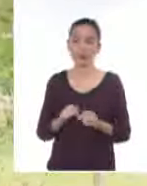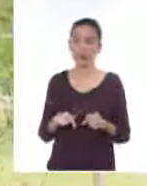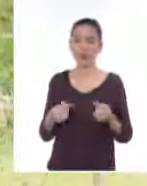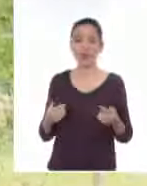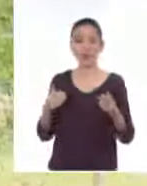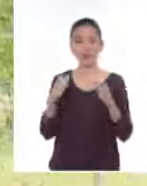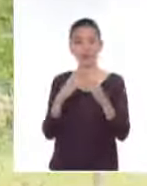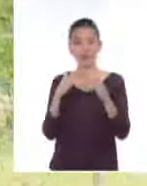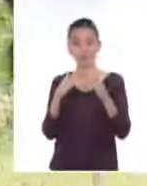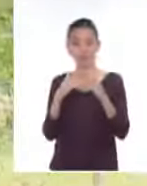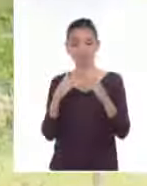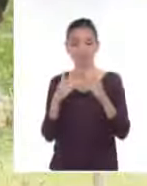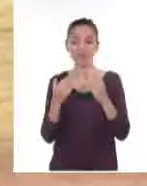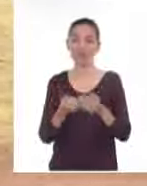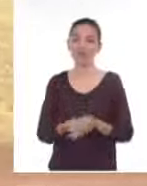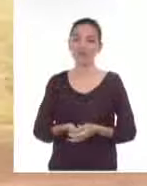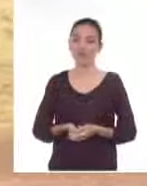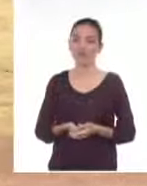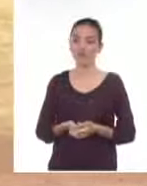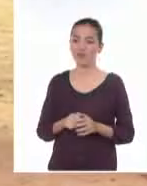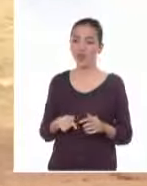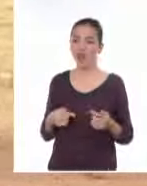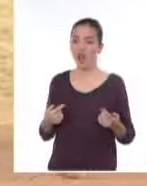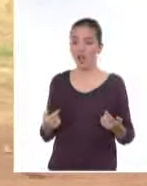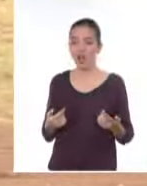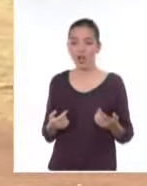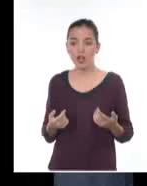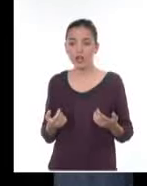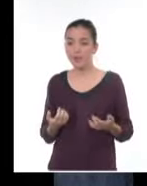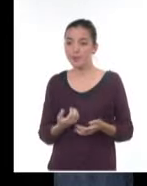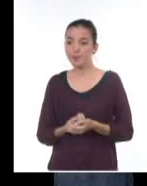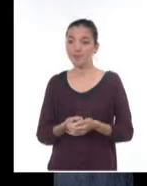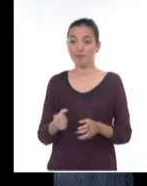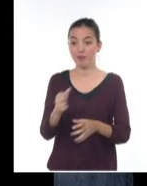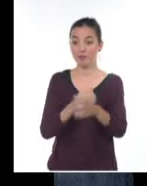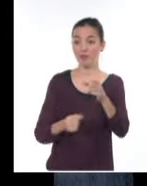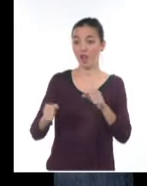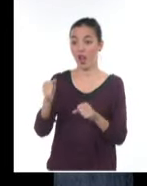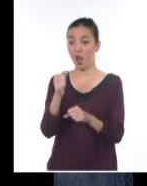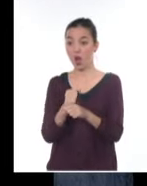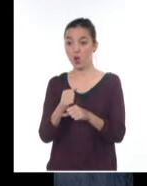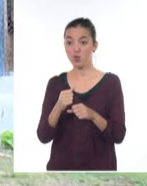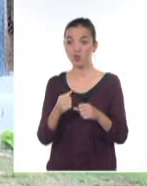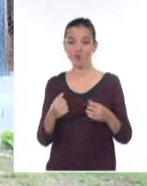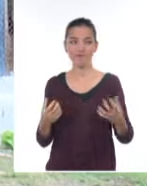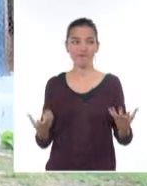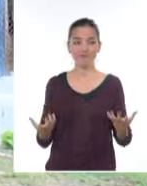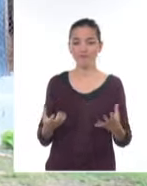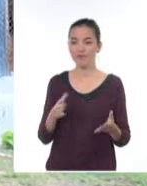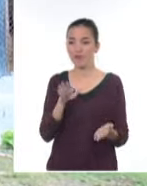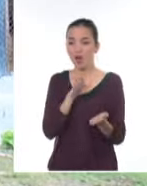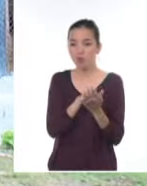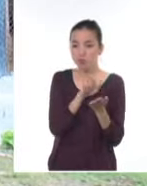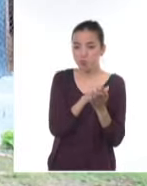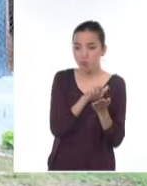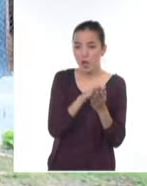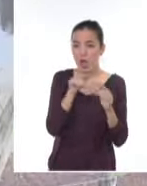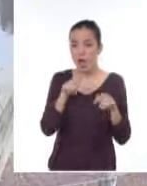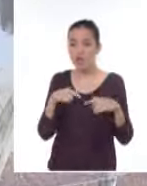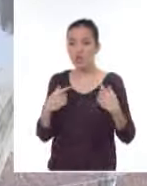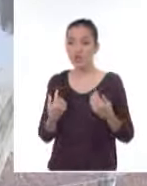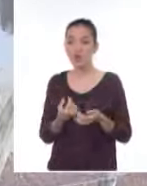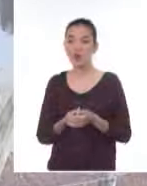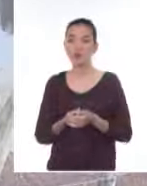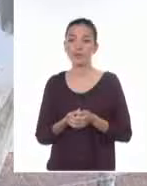Rodas, pero conserva el uso para el que se concibieron sus espacios. 9 dormitorios, la cochera, también las canales